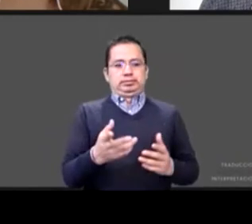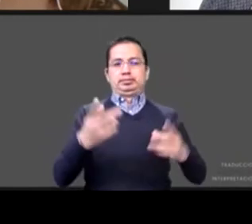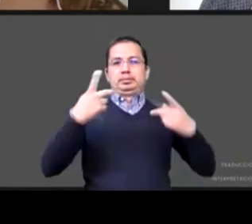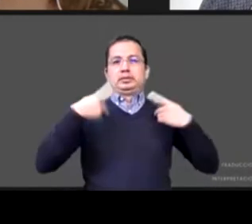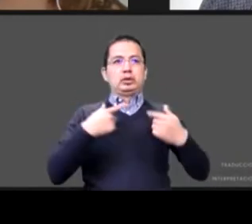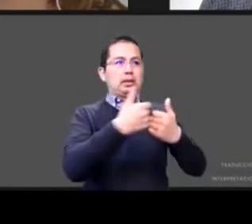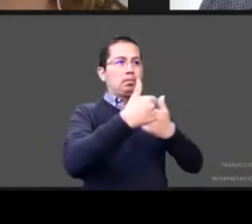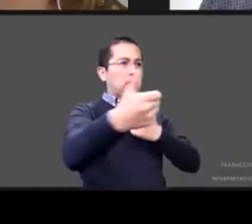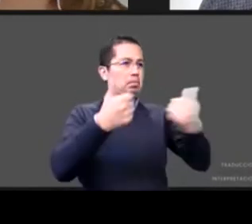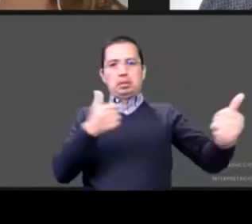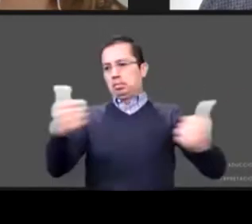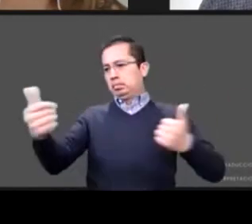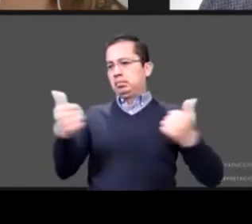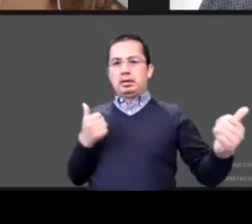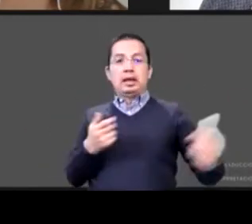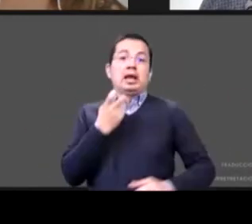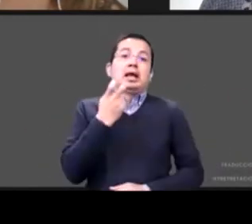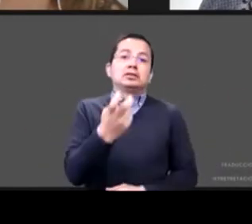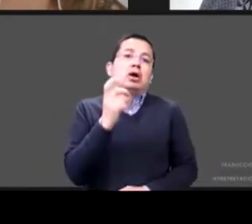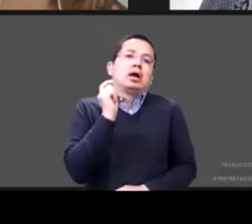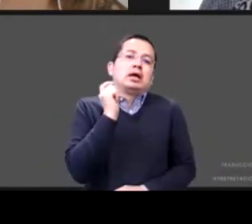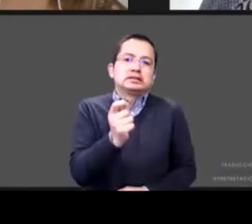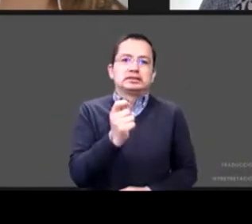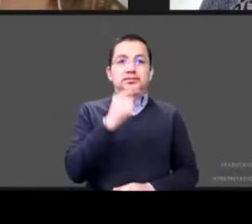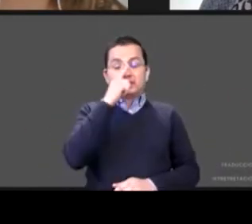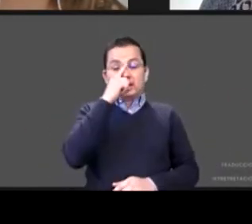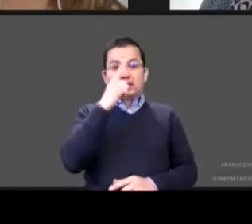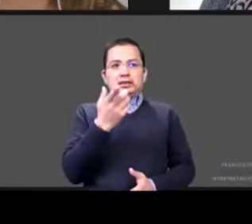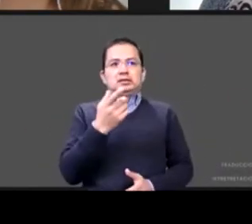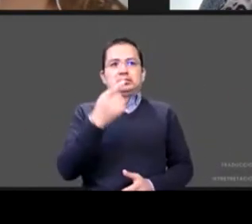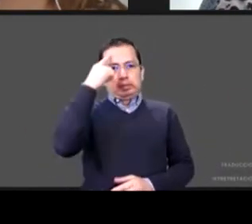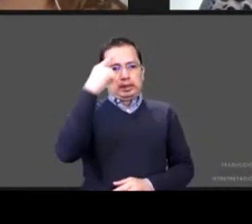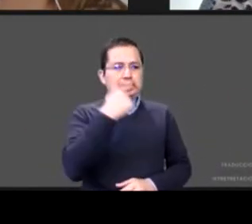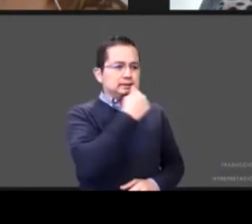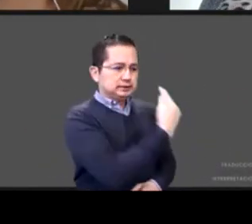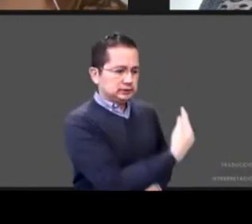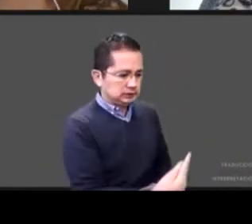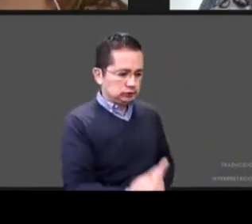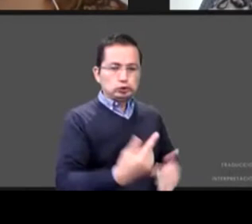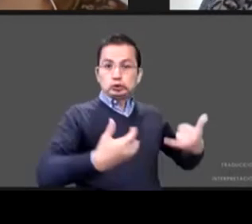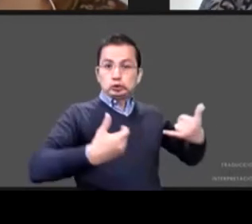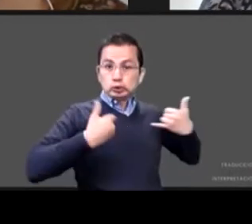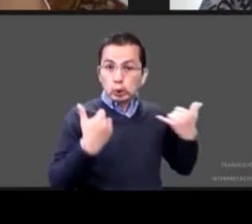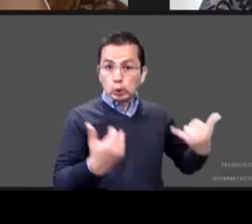exposición al riesgo de nuestros niñas, niños y adolescentes.